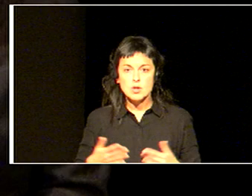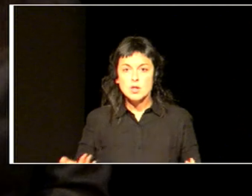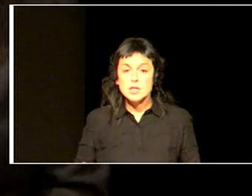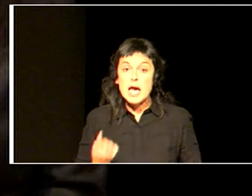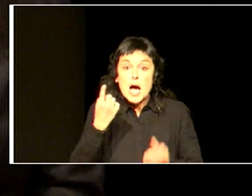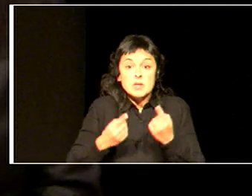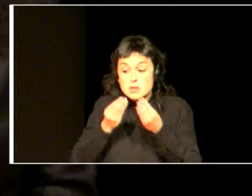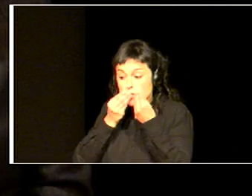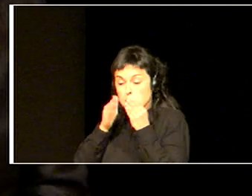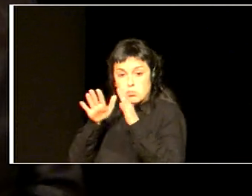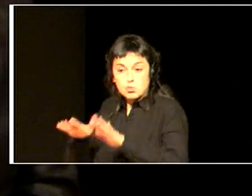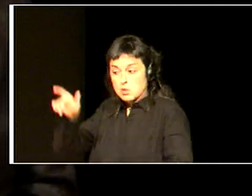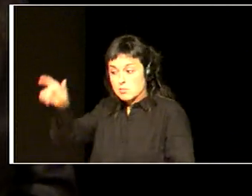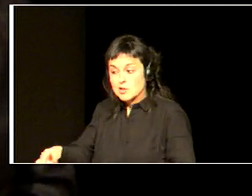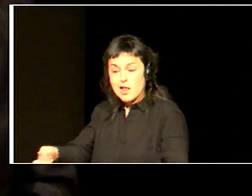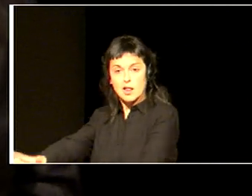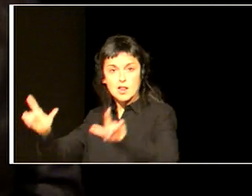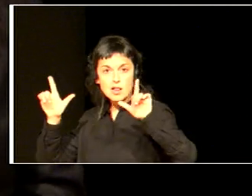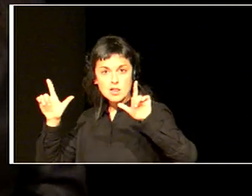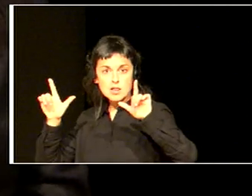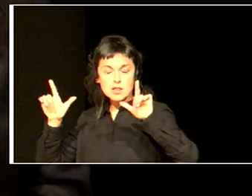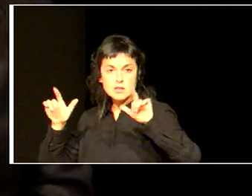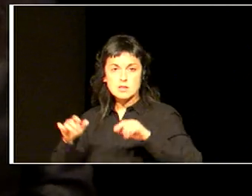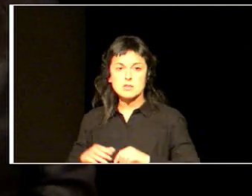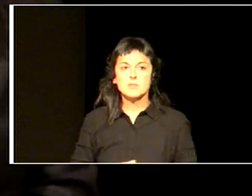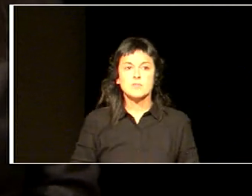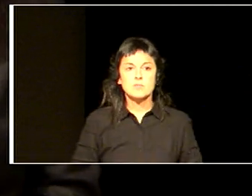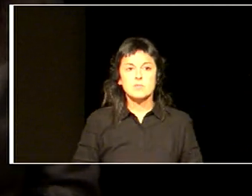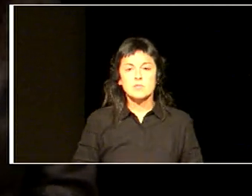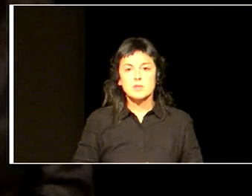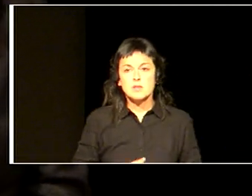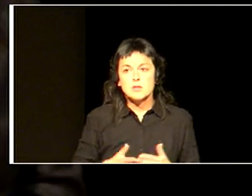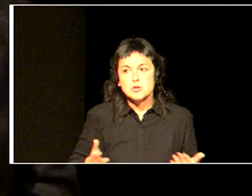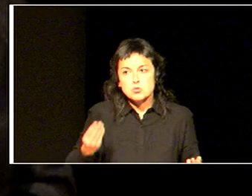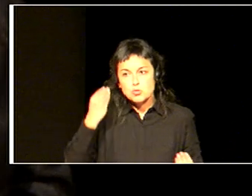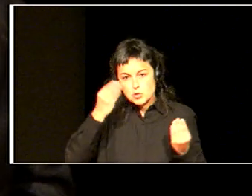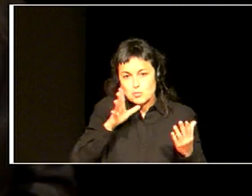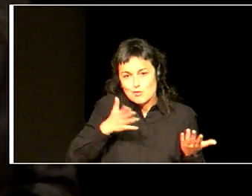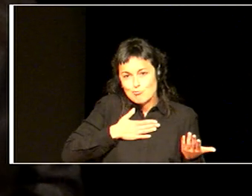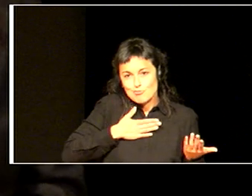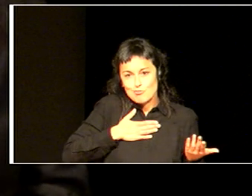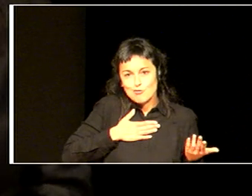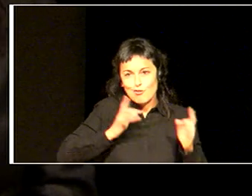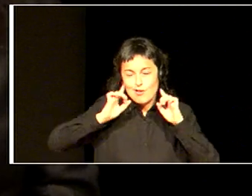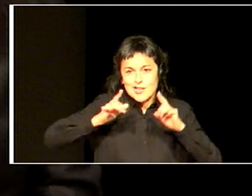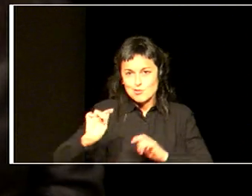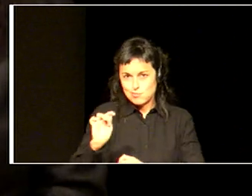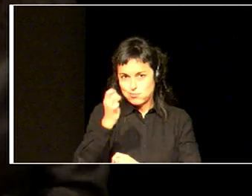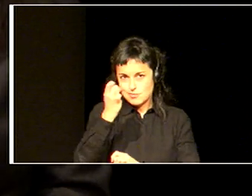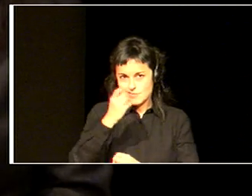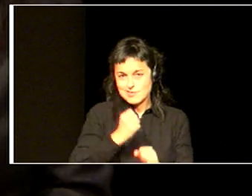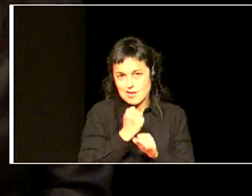sustituir para que otro sea titular. Entonces, yo creo que eso es un poco el éxito del